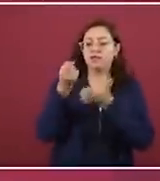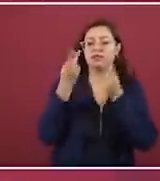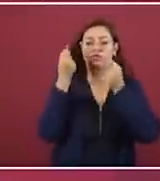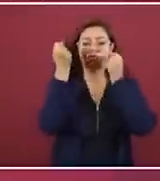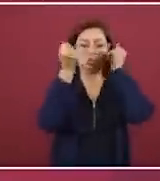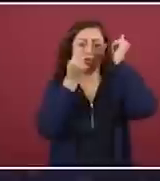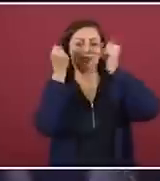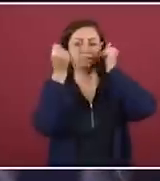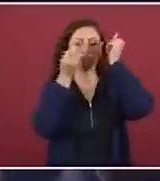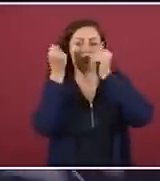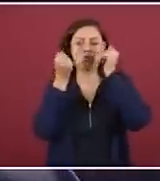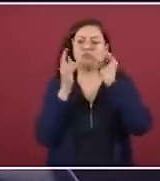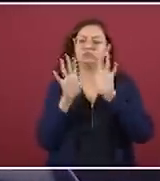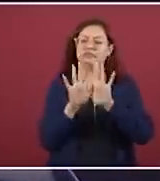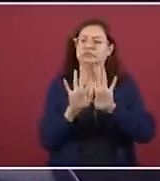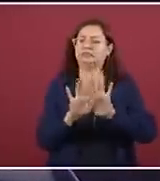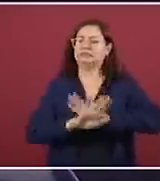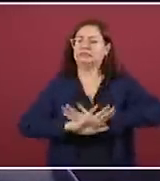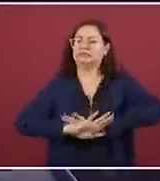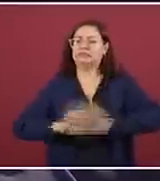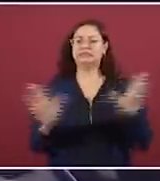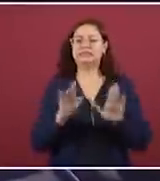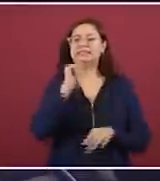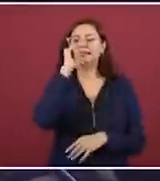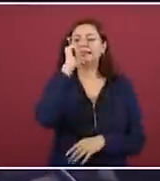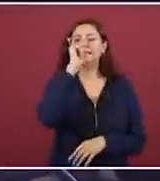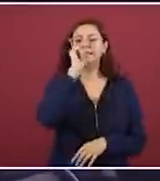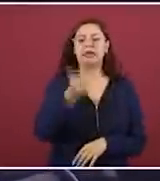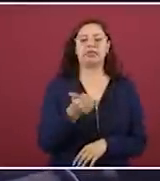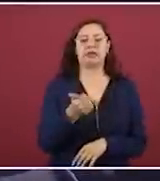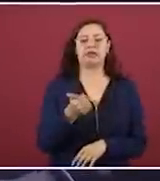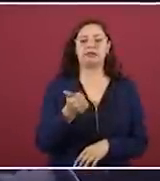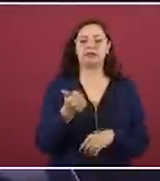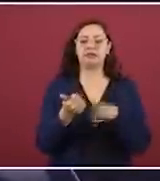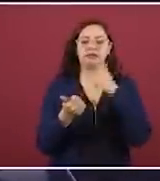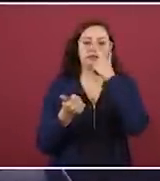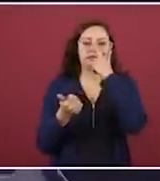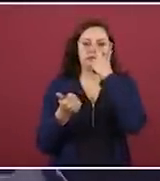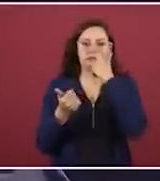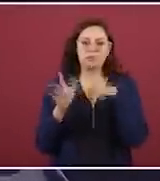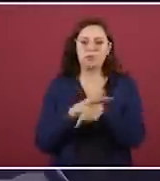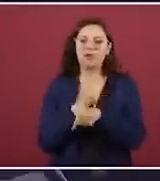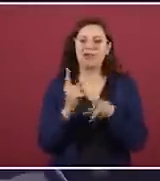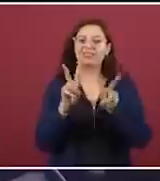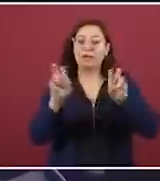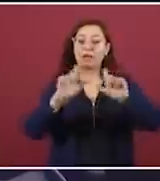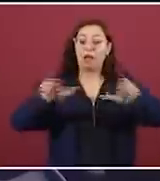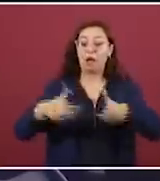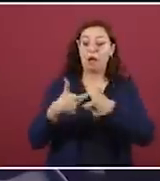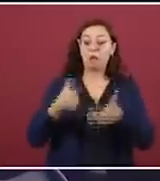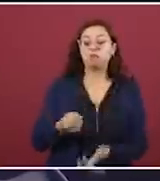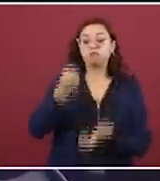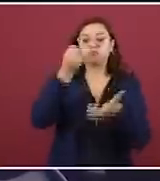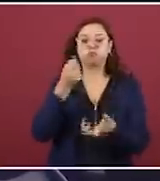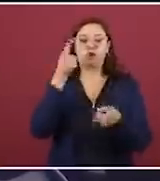pregunta, eso ya no, porque eso era un botín.